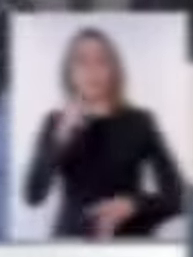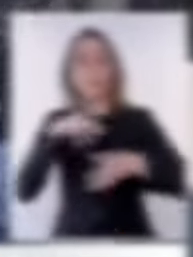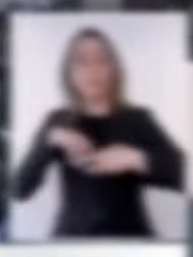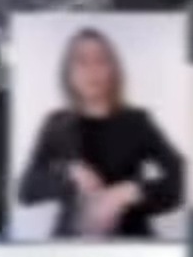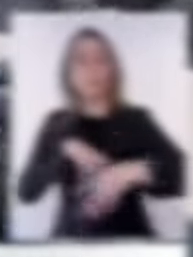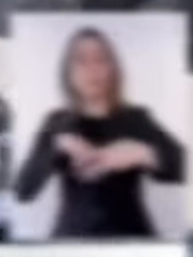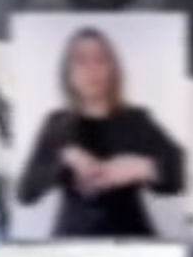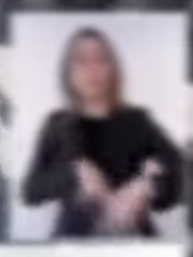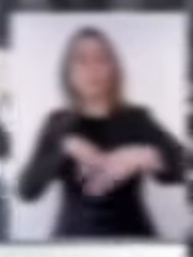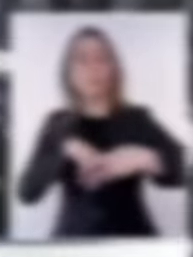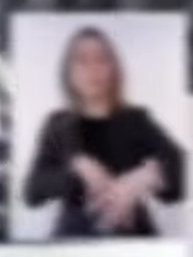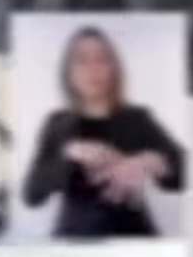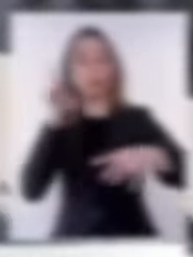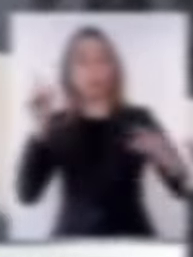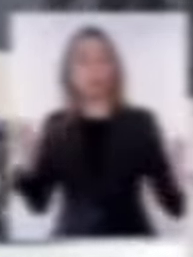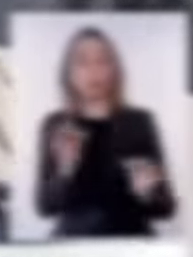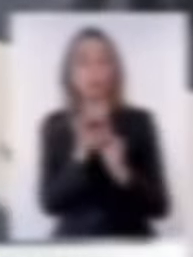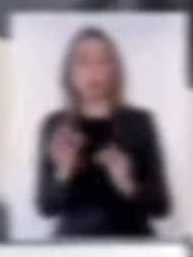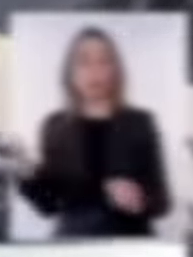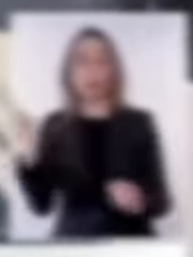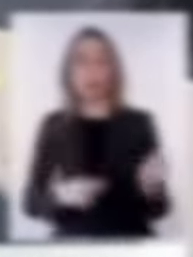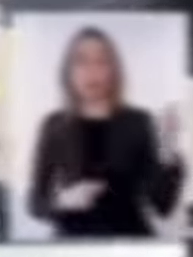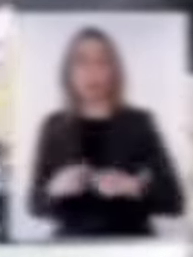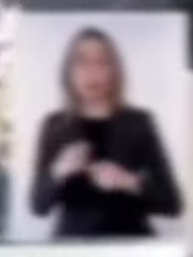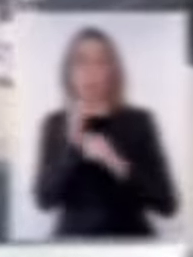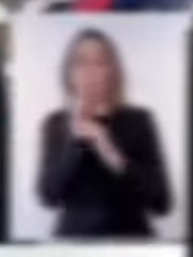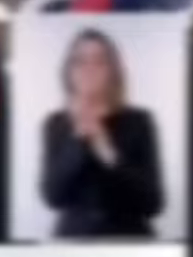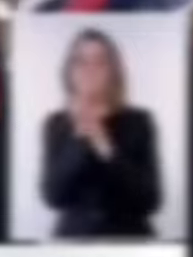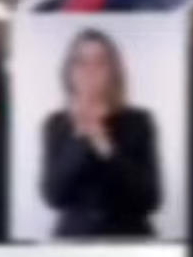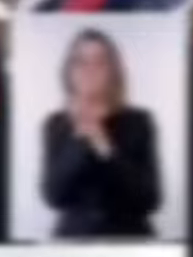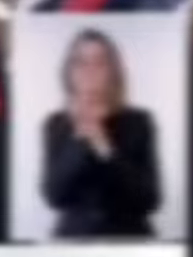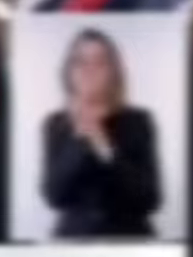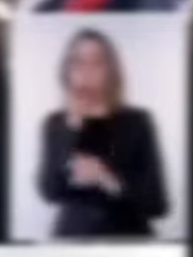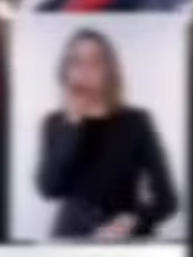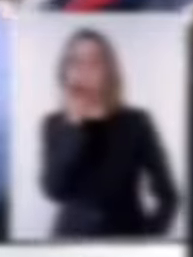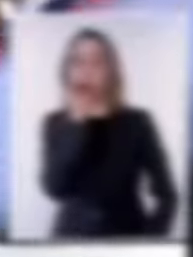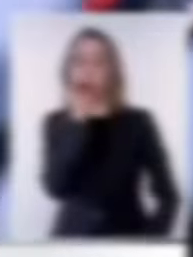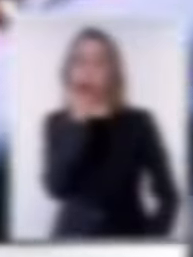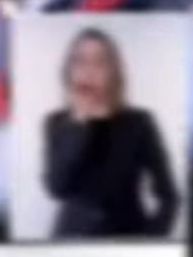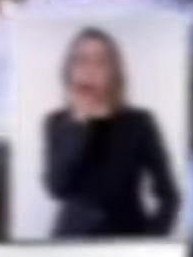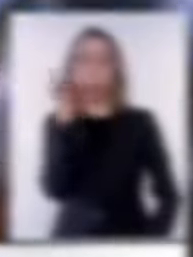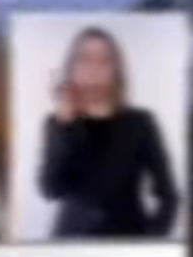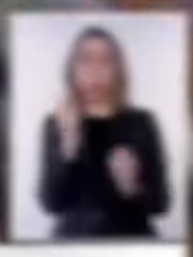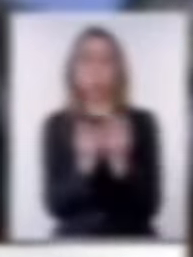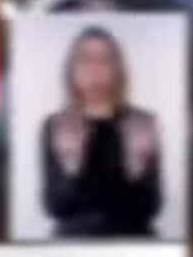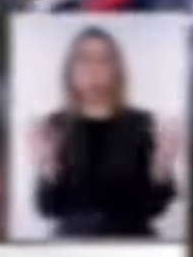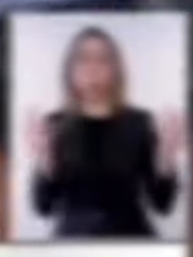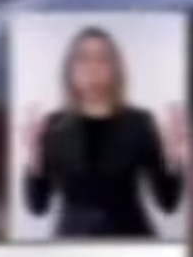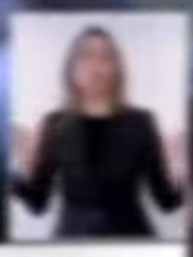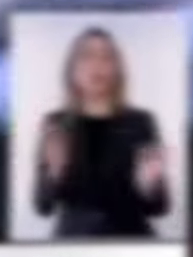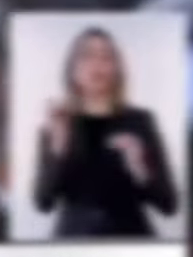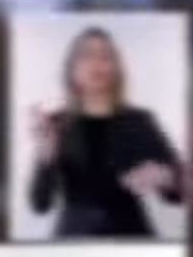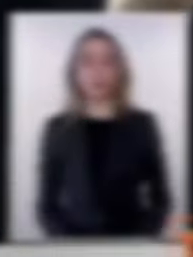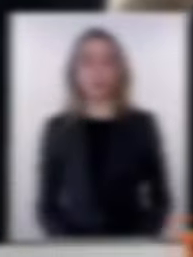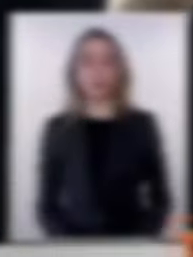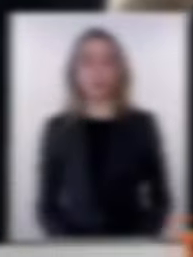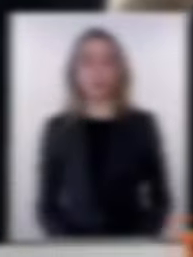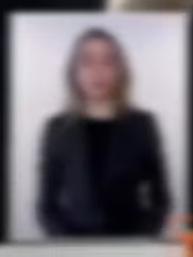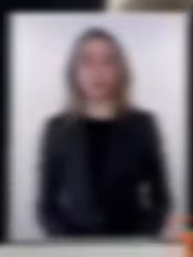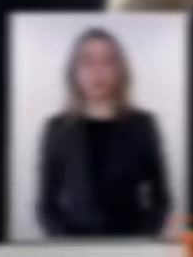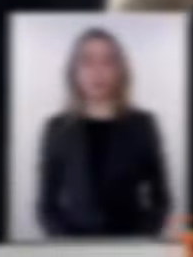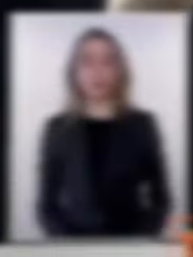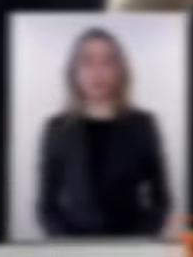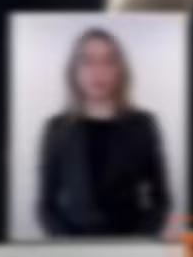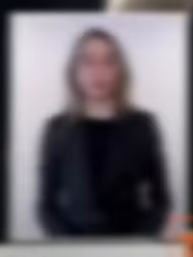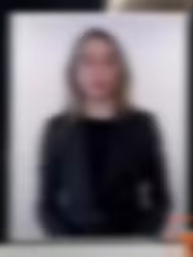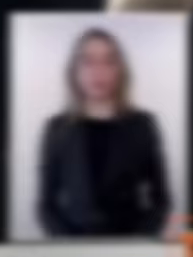porque obviamente pues no es al nivel del desfile más grande del país, pero de todos modos quiero ver porque es la conmemoración prácticamente. Entonces, según